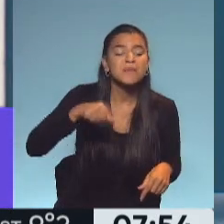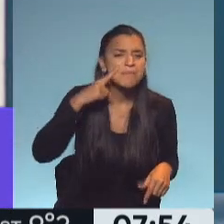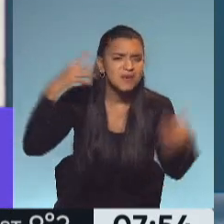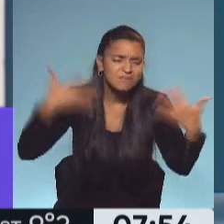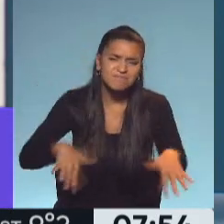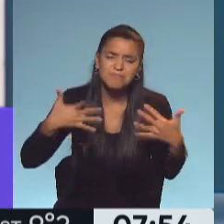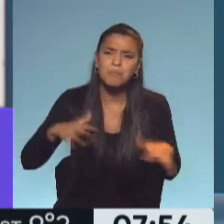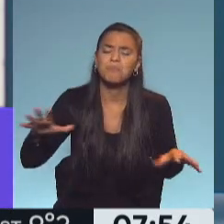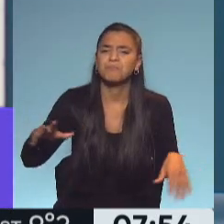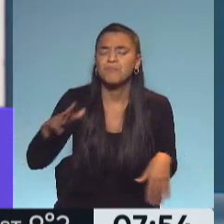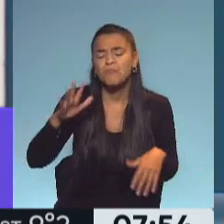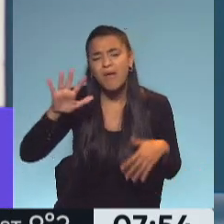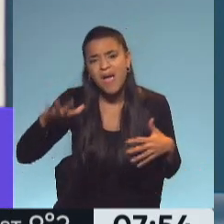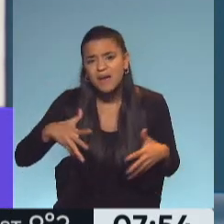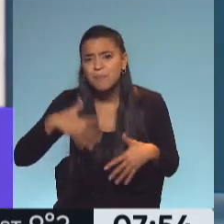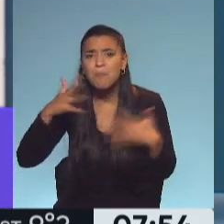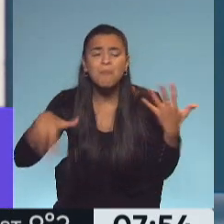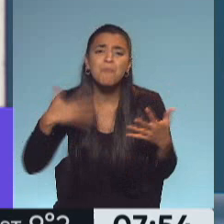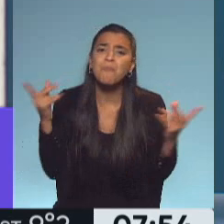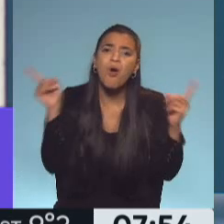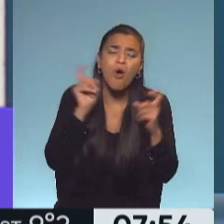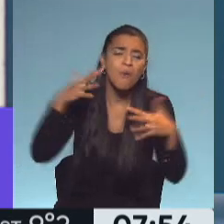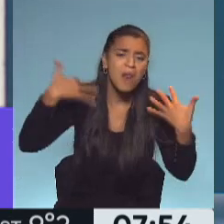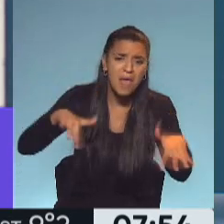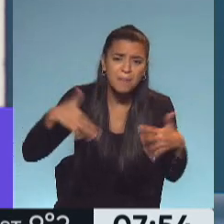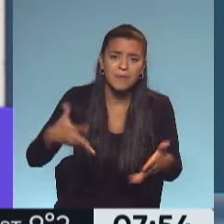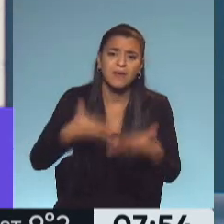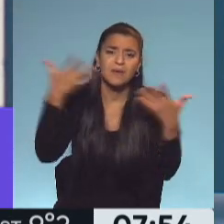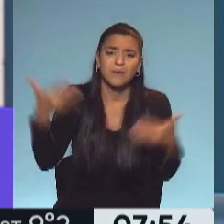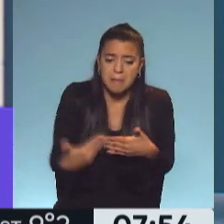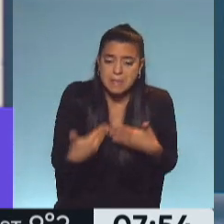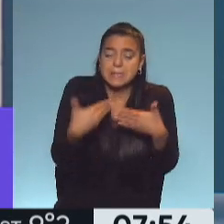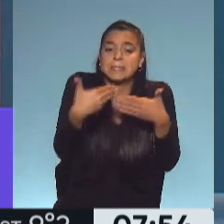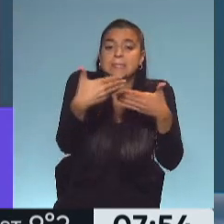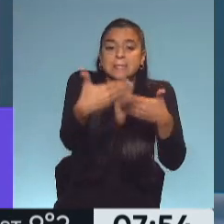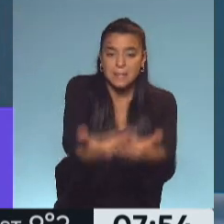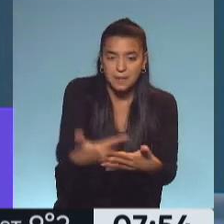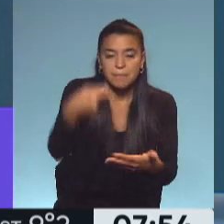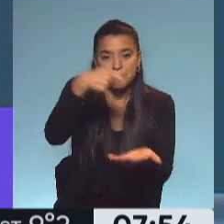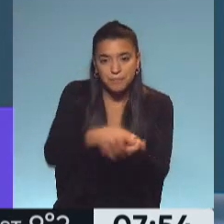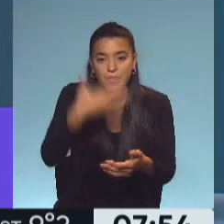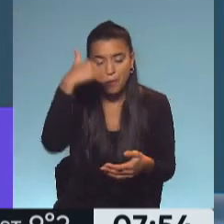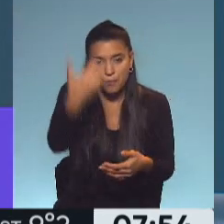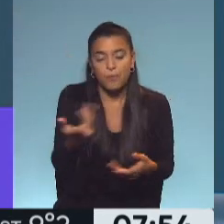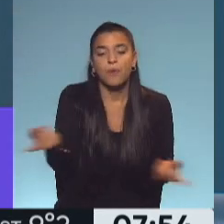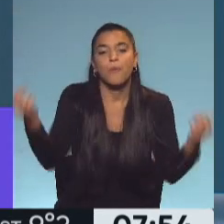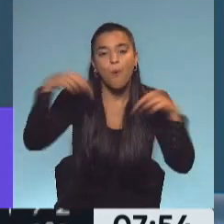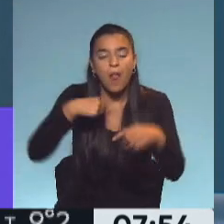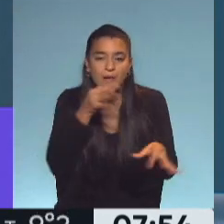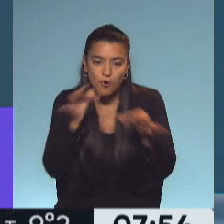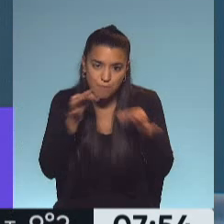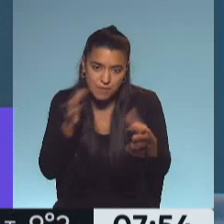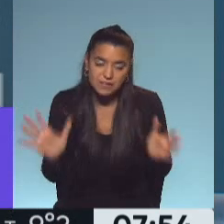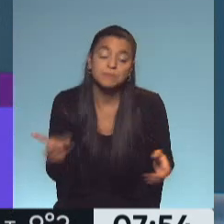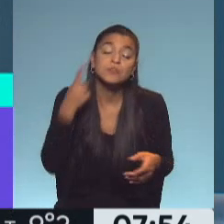problema gigante que resolver, que me va a llevar más tiempo. Patíame un poco los pagos y después volvemos a conversar. Yo creo que